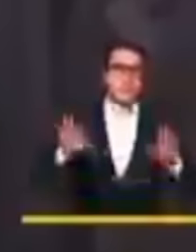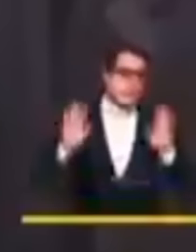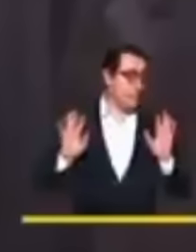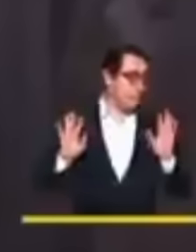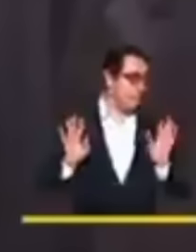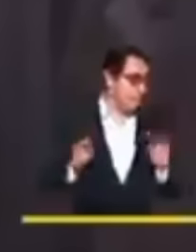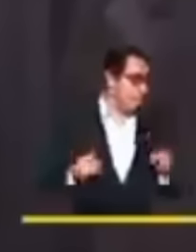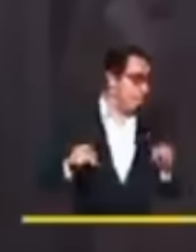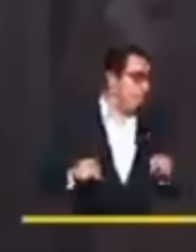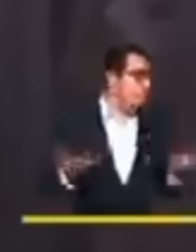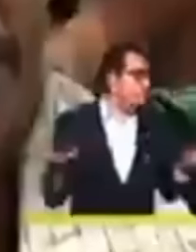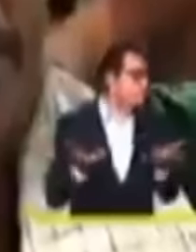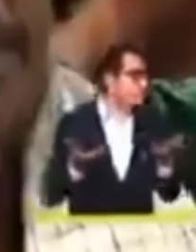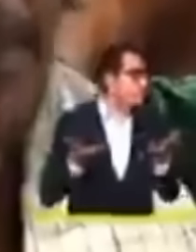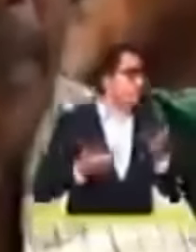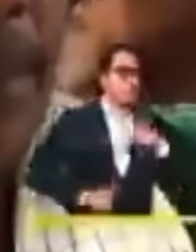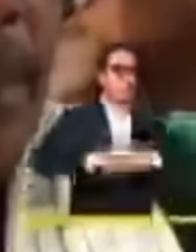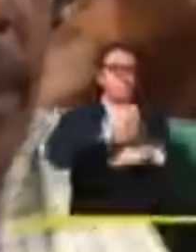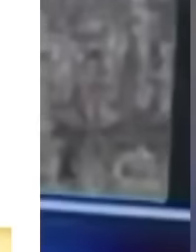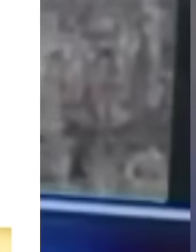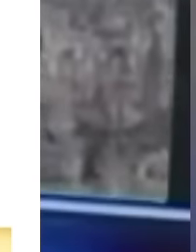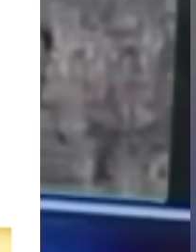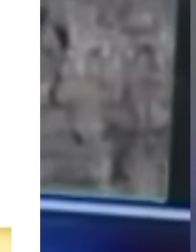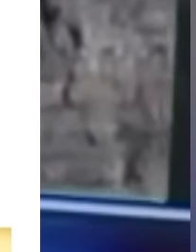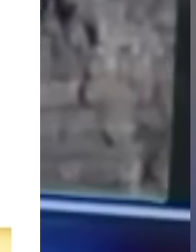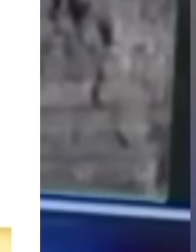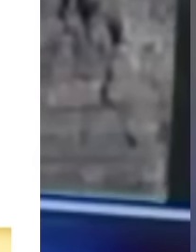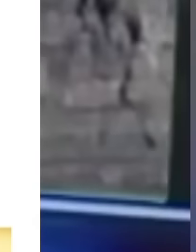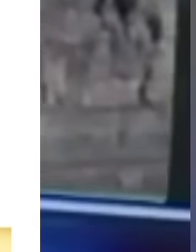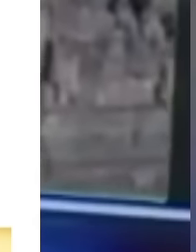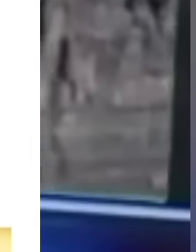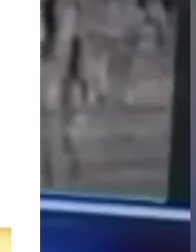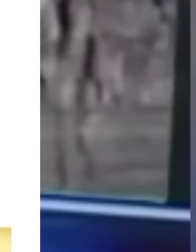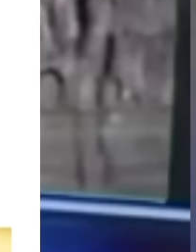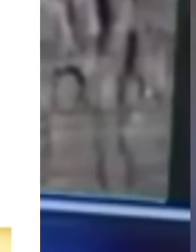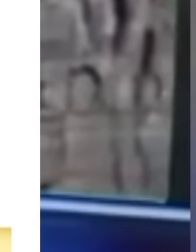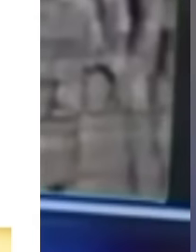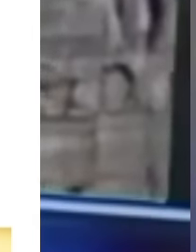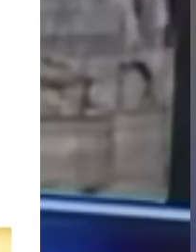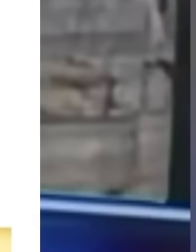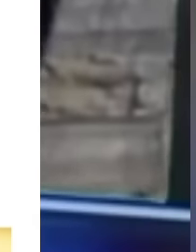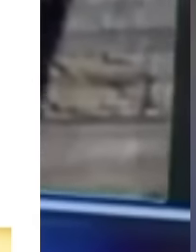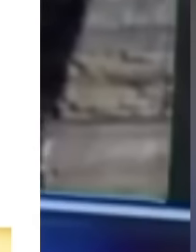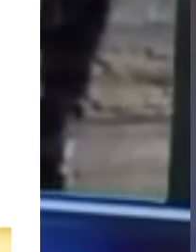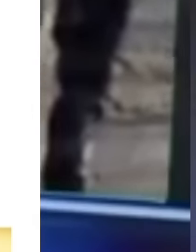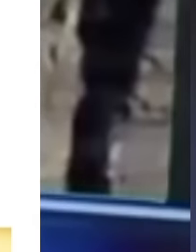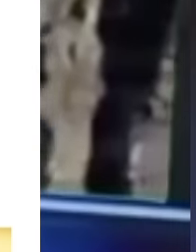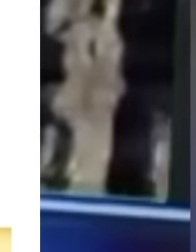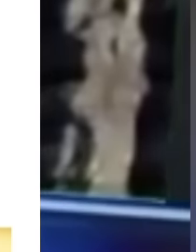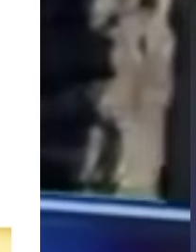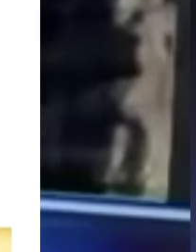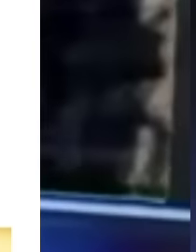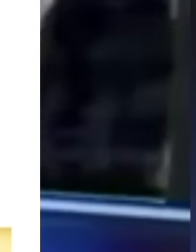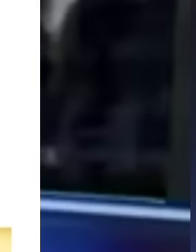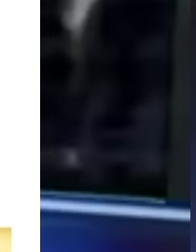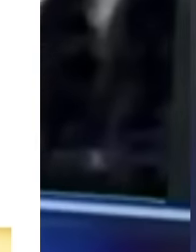noticias sin verificación recuerdan cuando los niños indígenas estaban perdidos en la selva fue